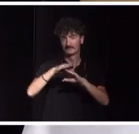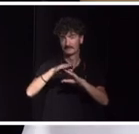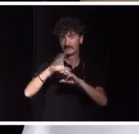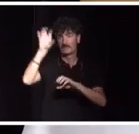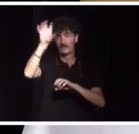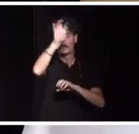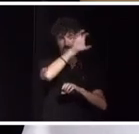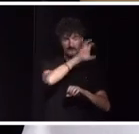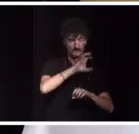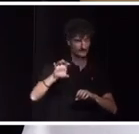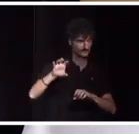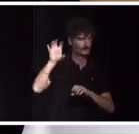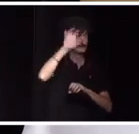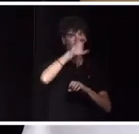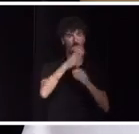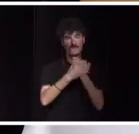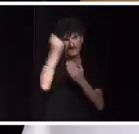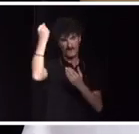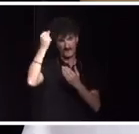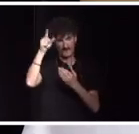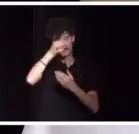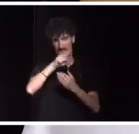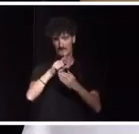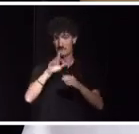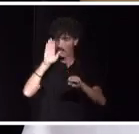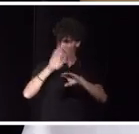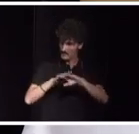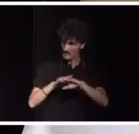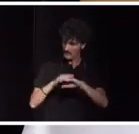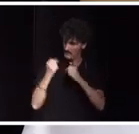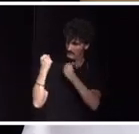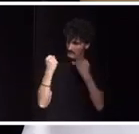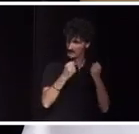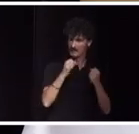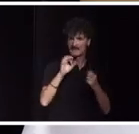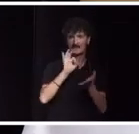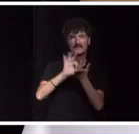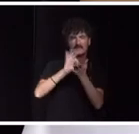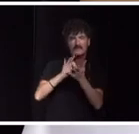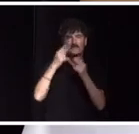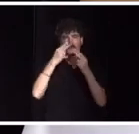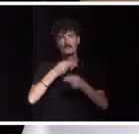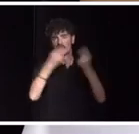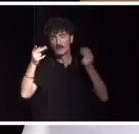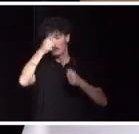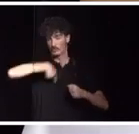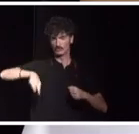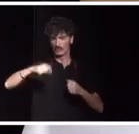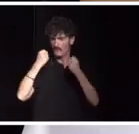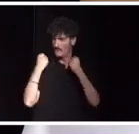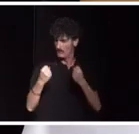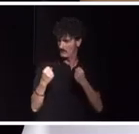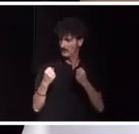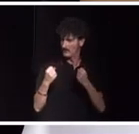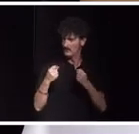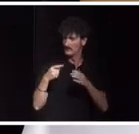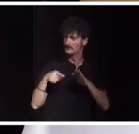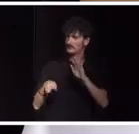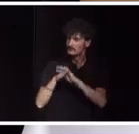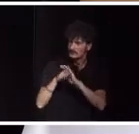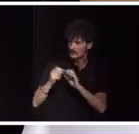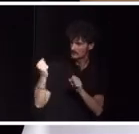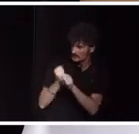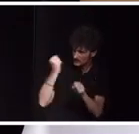apuesta por el soberanismo popular para fortalecer los servicios públicos. Somos una fuerza plebeya que impugna